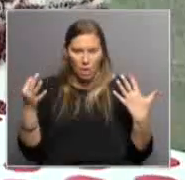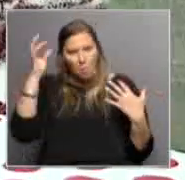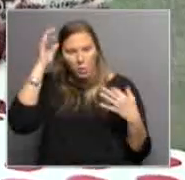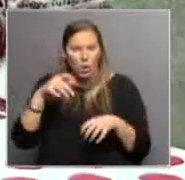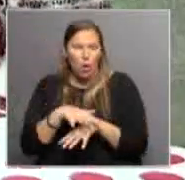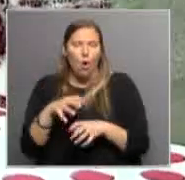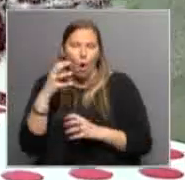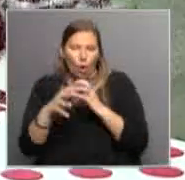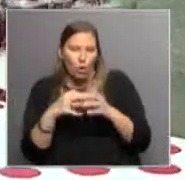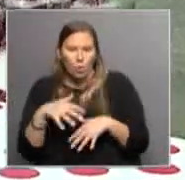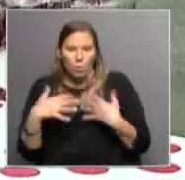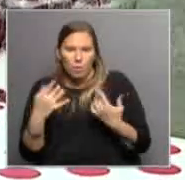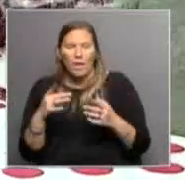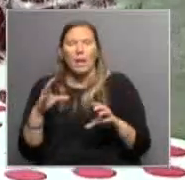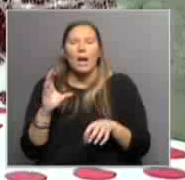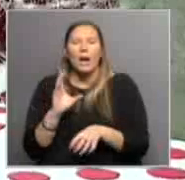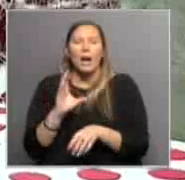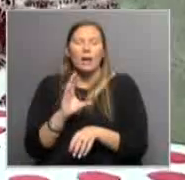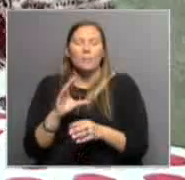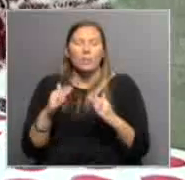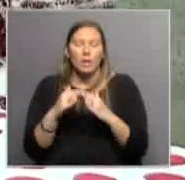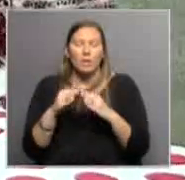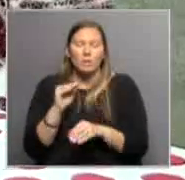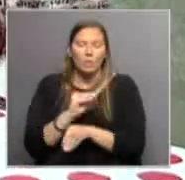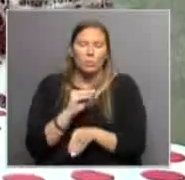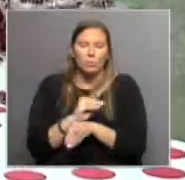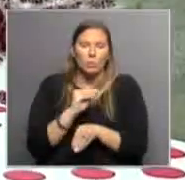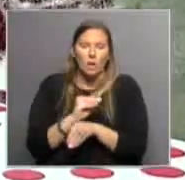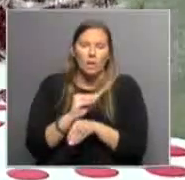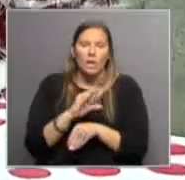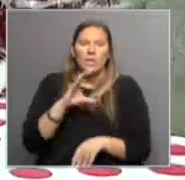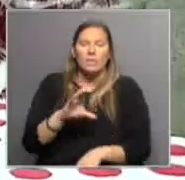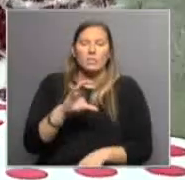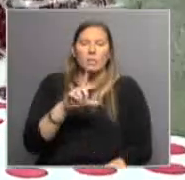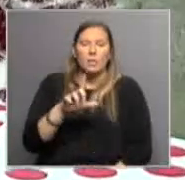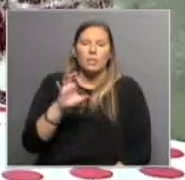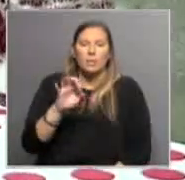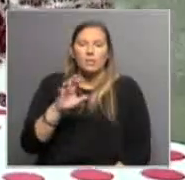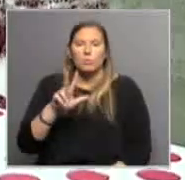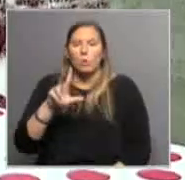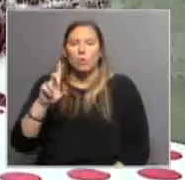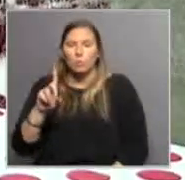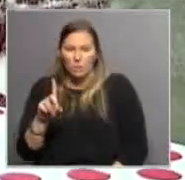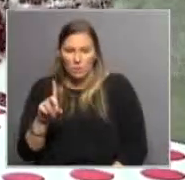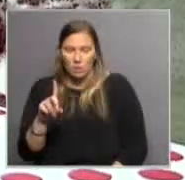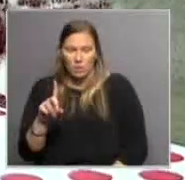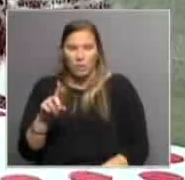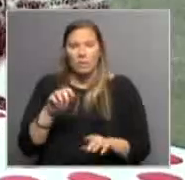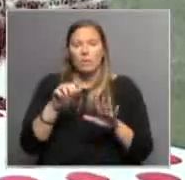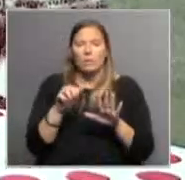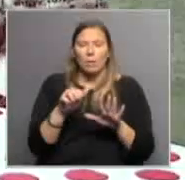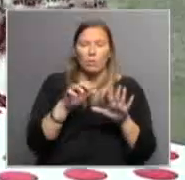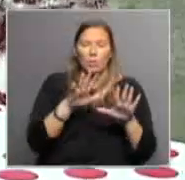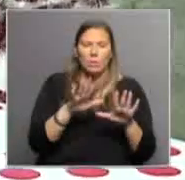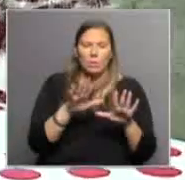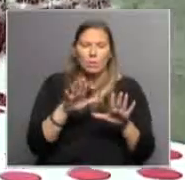la Casa Cultural Cuareim 1080. Esto es Carlos Gardel 1194. Será el sábado de 12 a 16 horas. Es